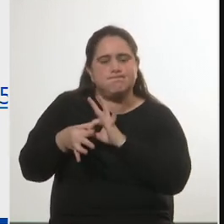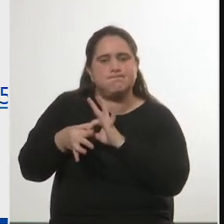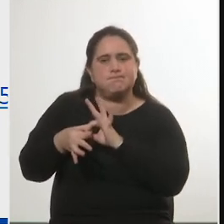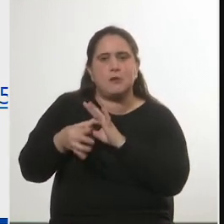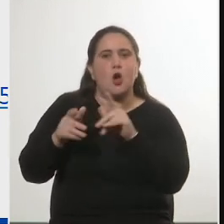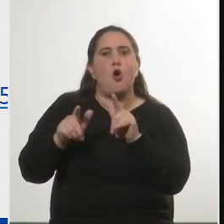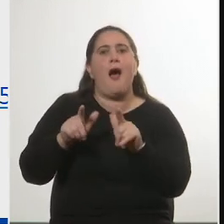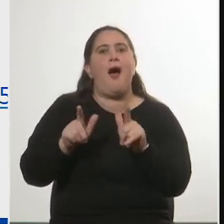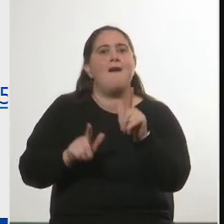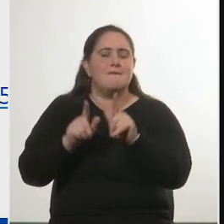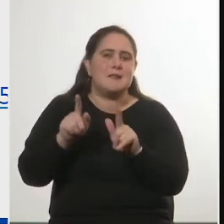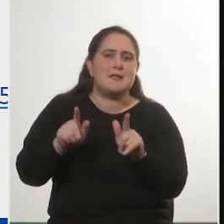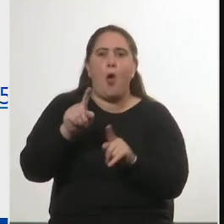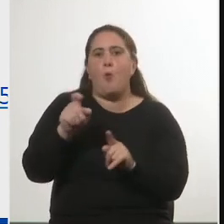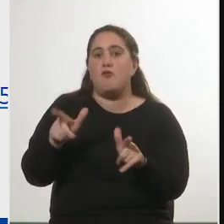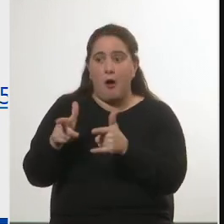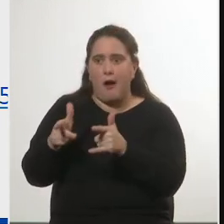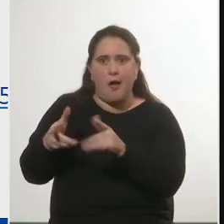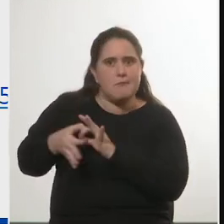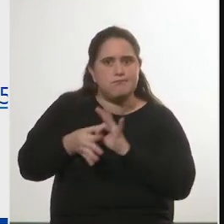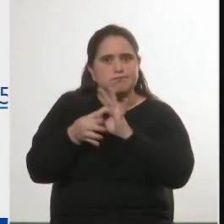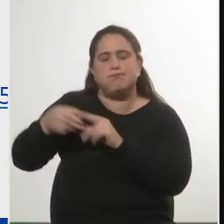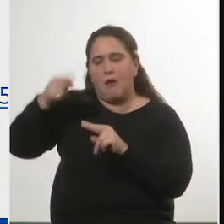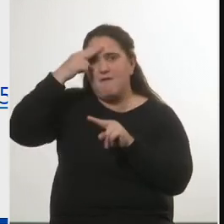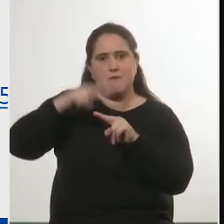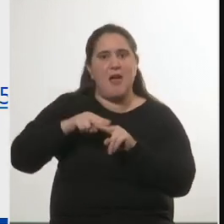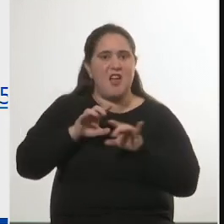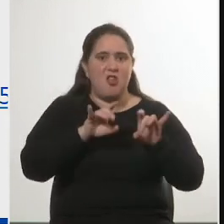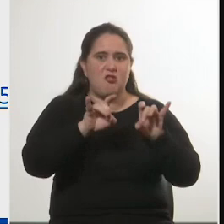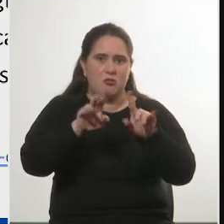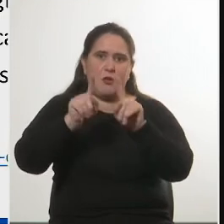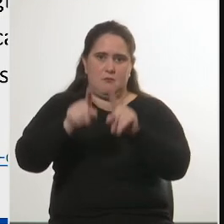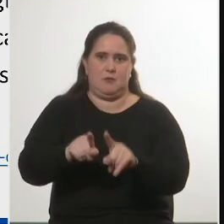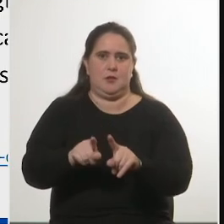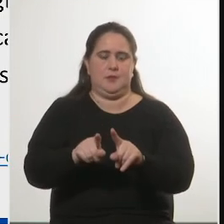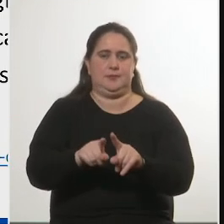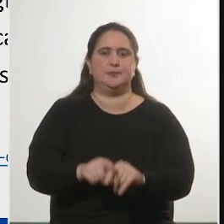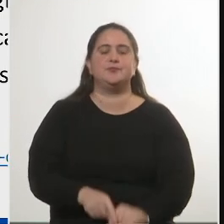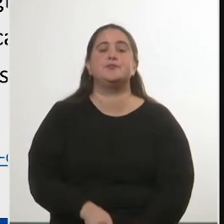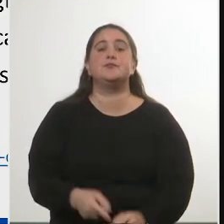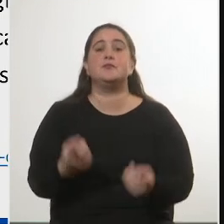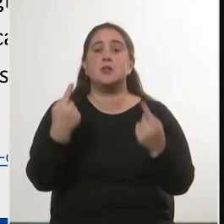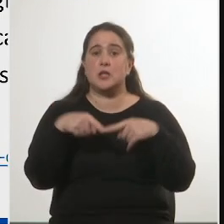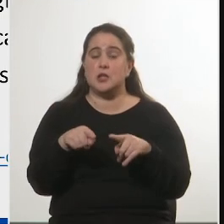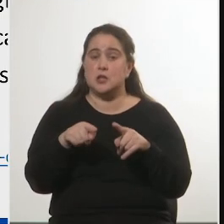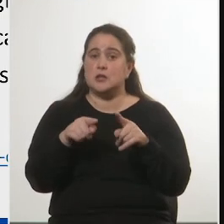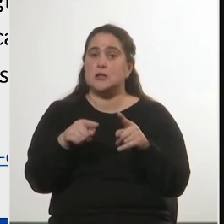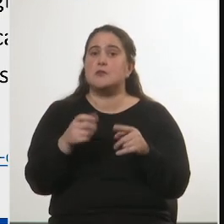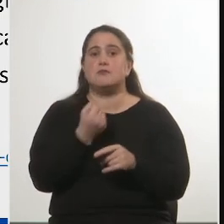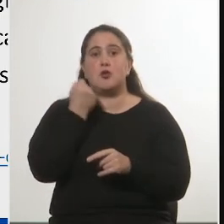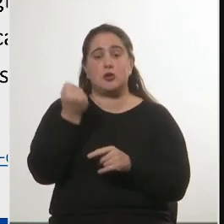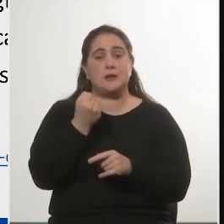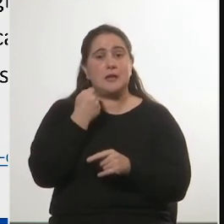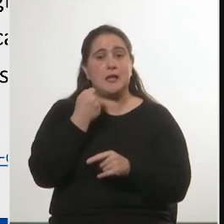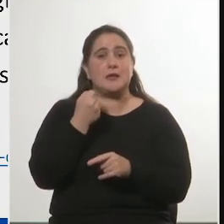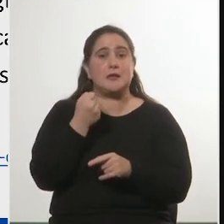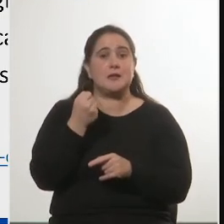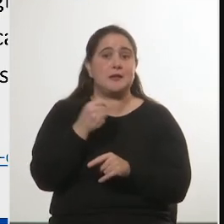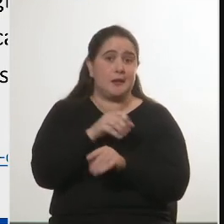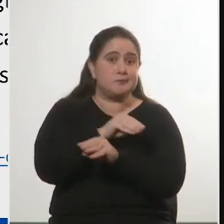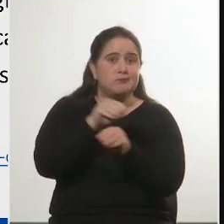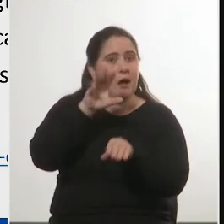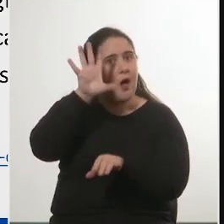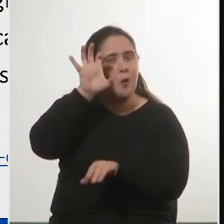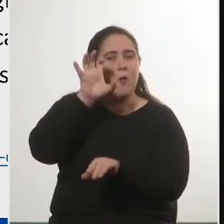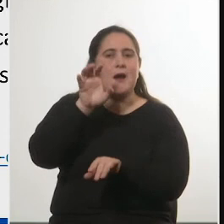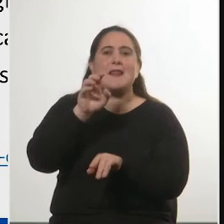no disponibilidad de agua para la población. En este sentido, es importante recordar que